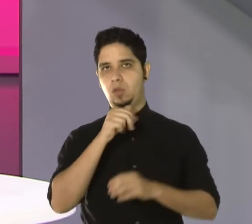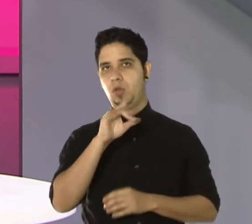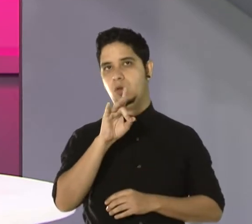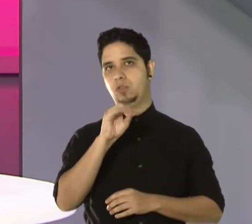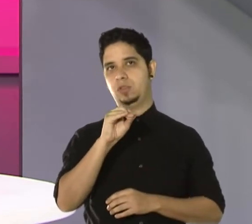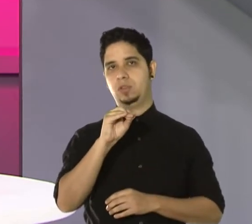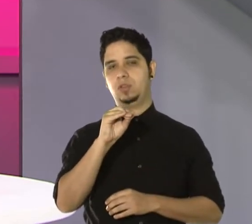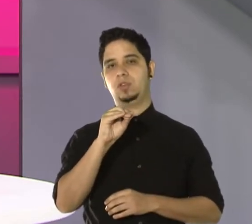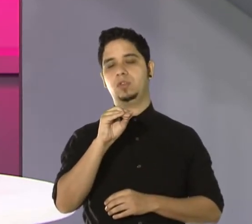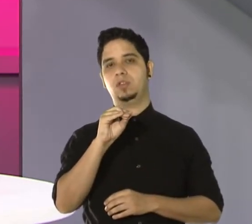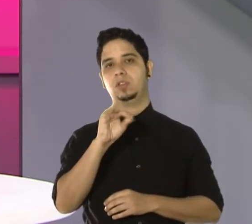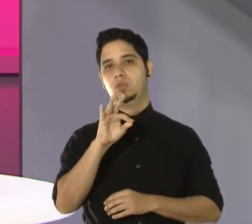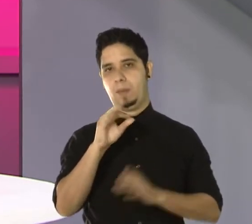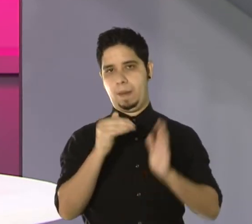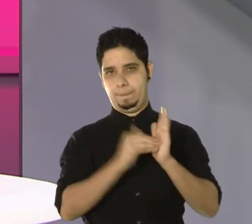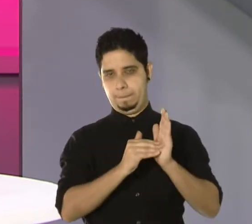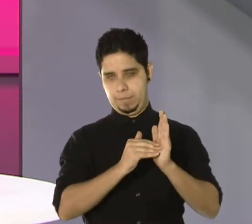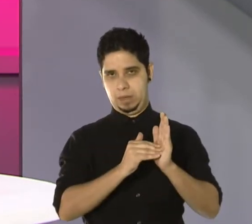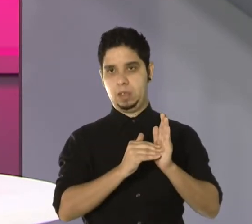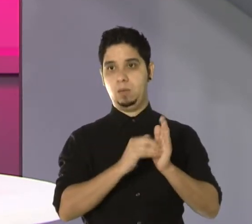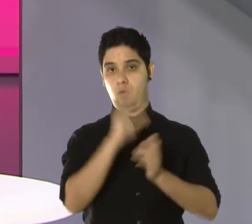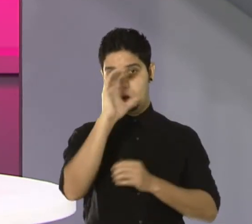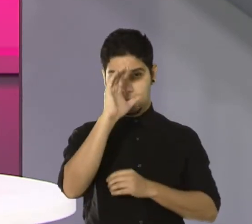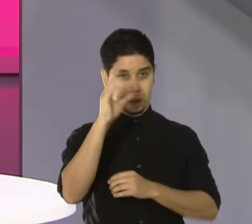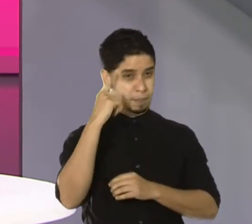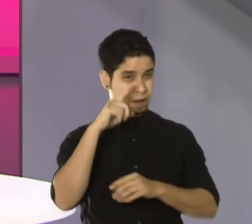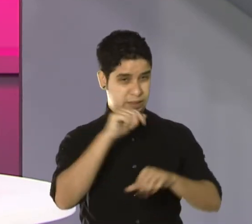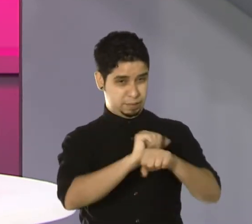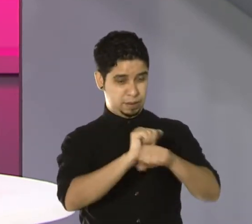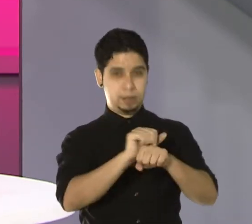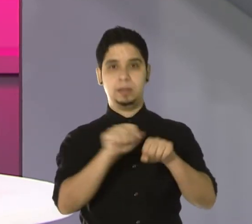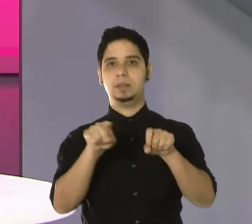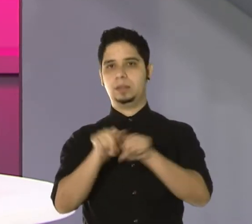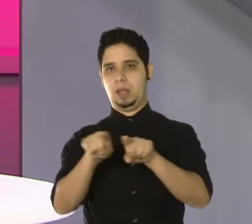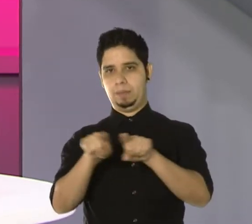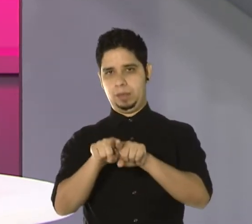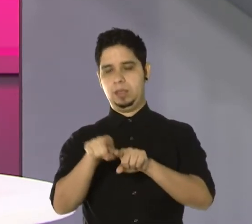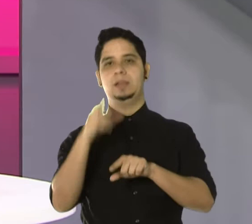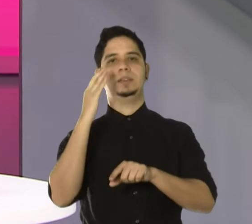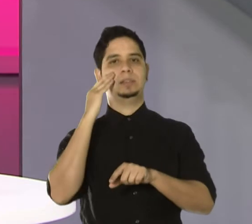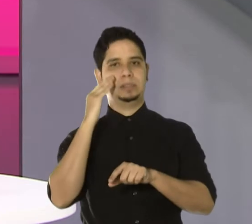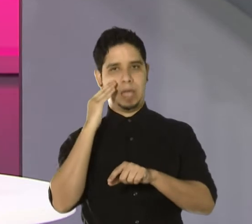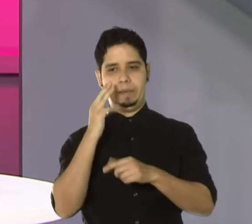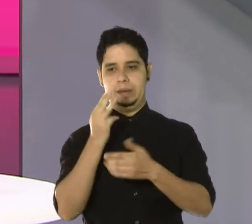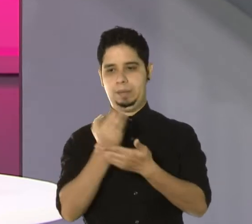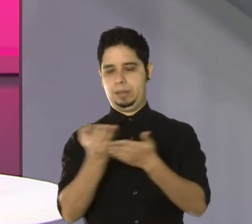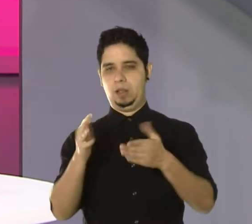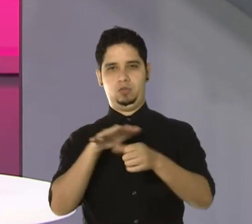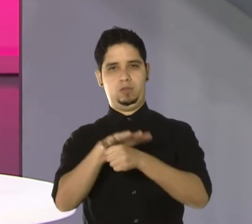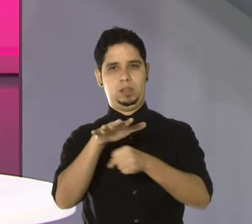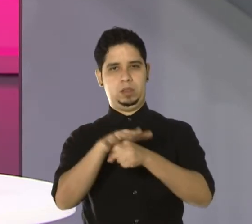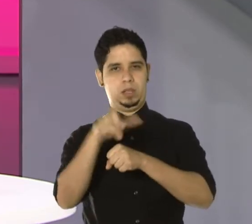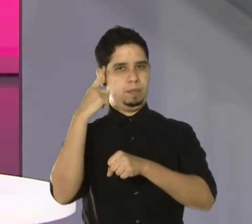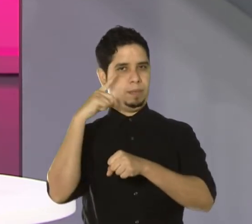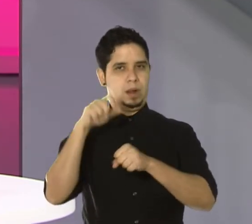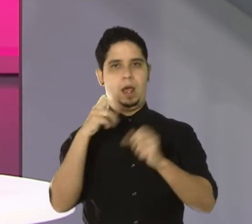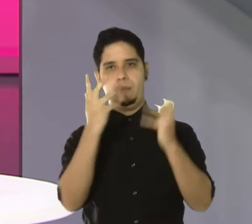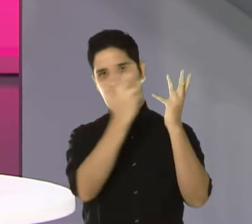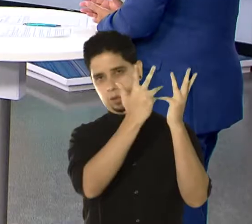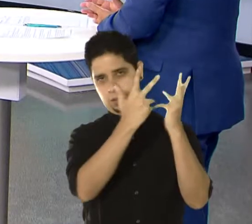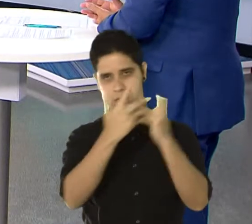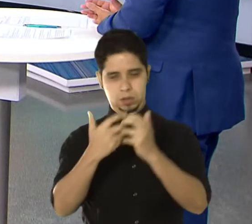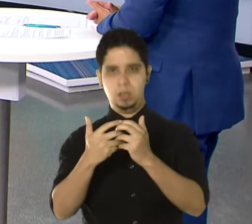o 90,000 almas, personas para poder trabajar, sino también que se tenga ese inventario para poder cumplir con lo que exige el gobierno